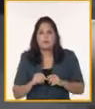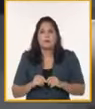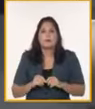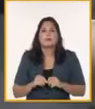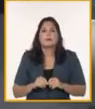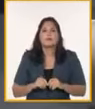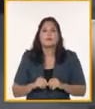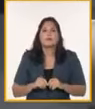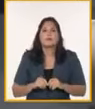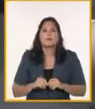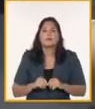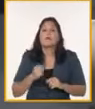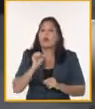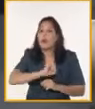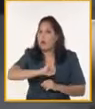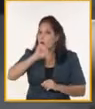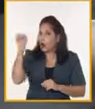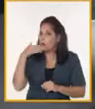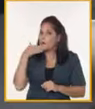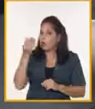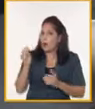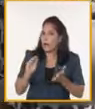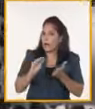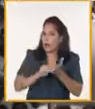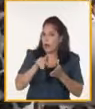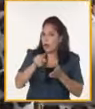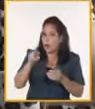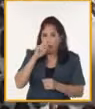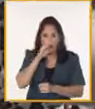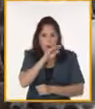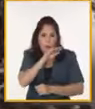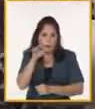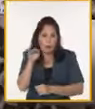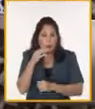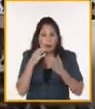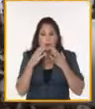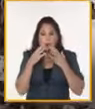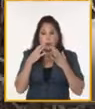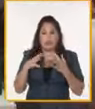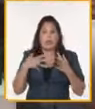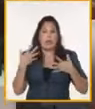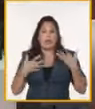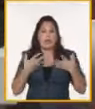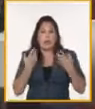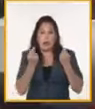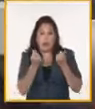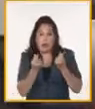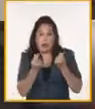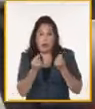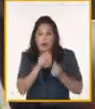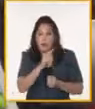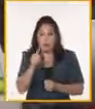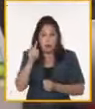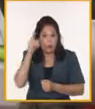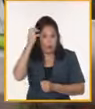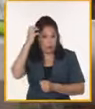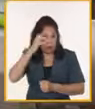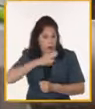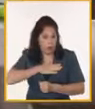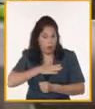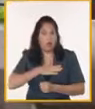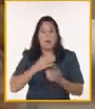Estatal lograr una correcta implementación de las nuevas normas es vital para que la actividad económica del sector no Estatal prospere y